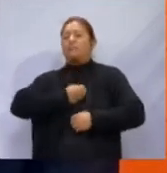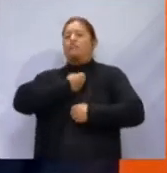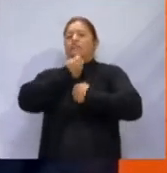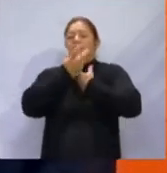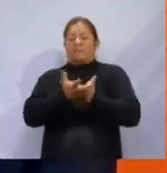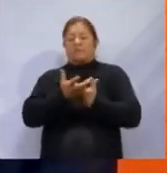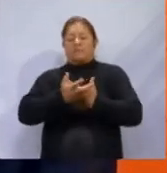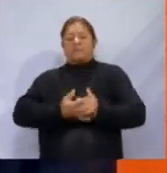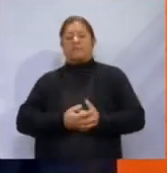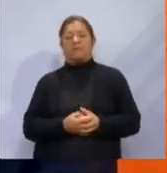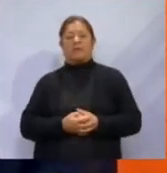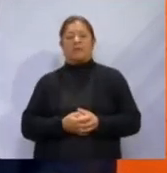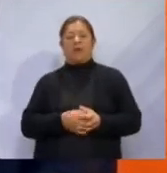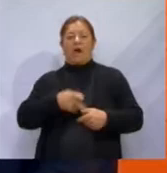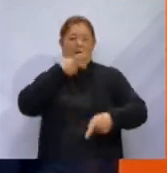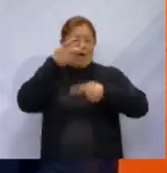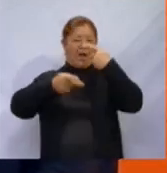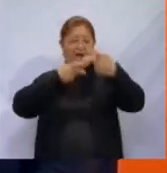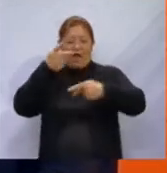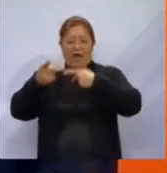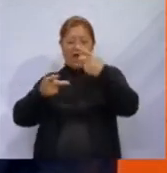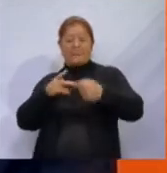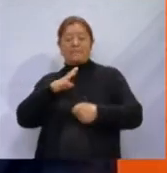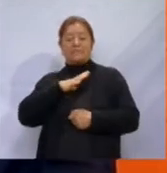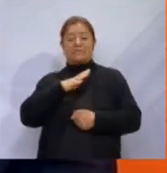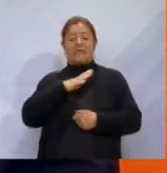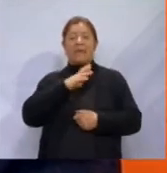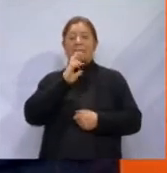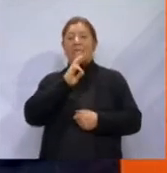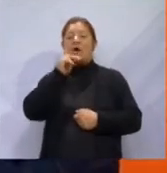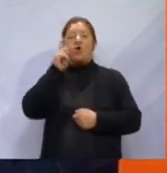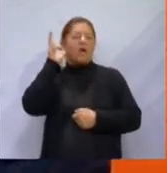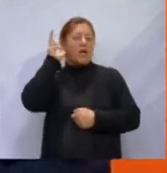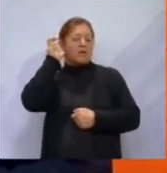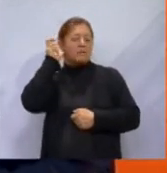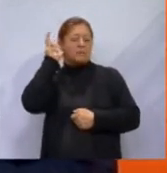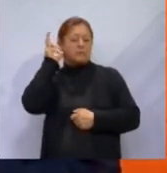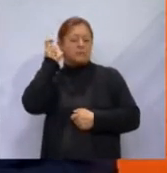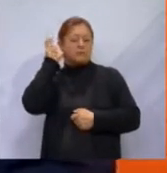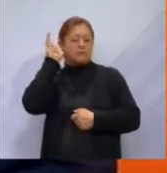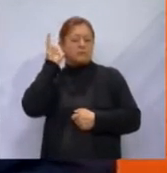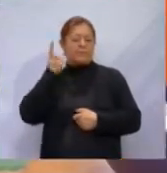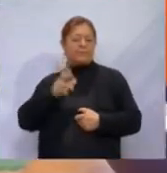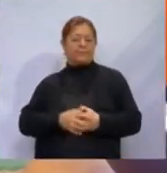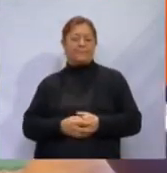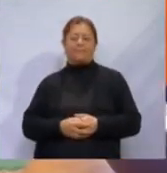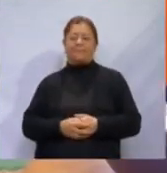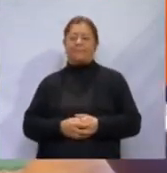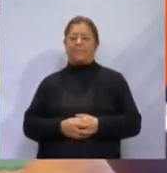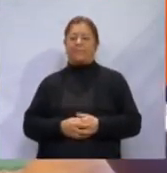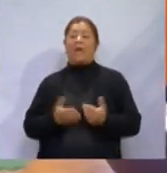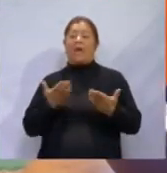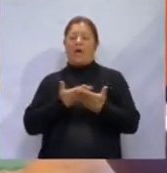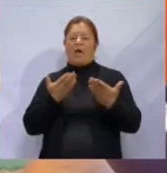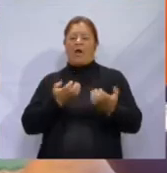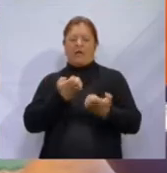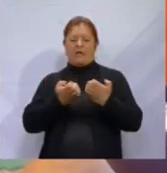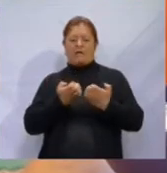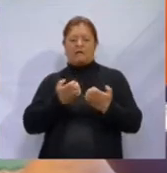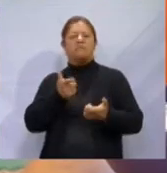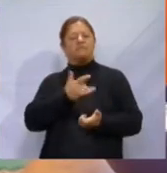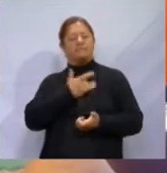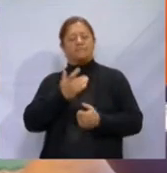expresarnos oralmente y tener una mejor escucha. Ahora vamos a hacer un ejercicio. ¿Qué te